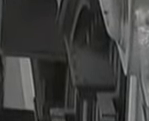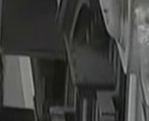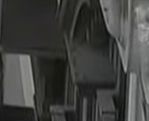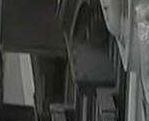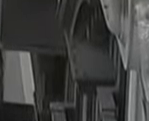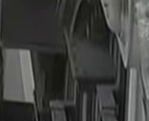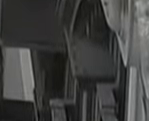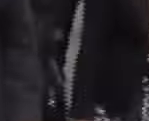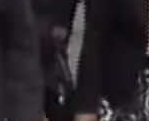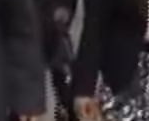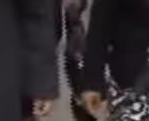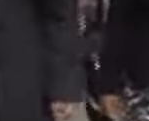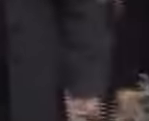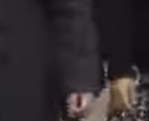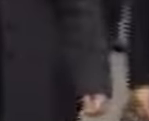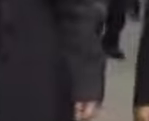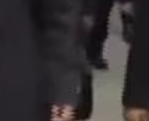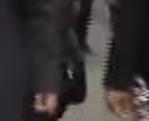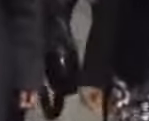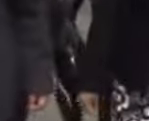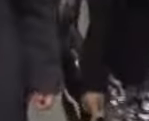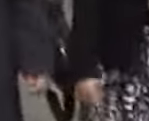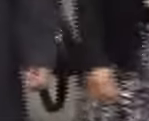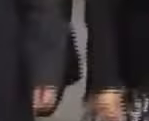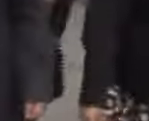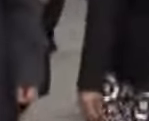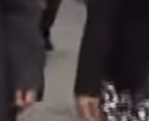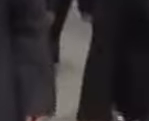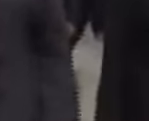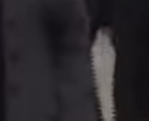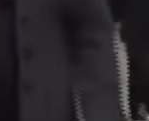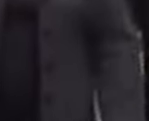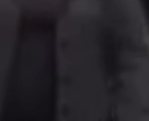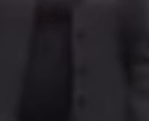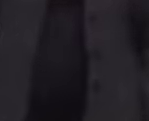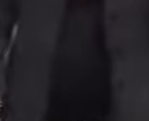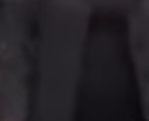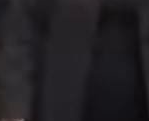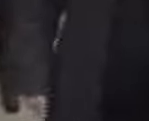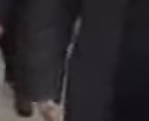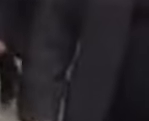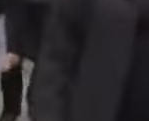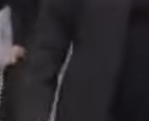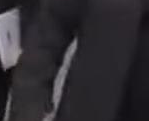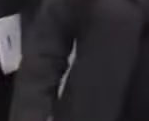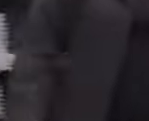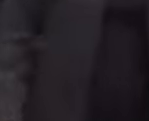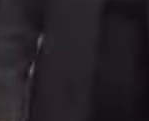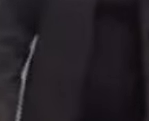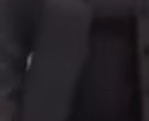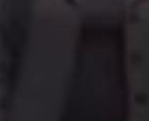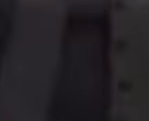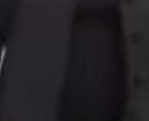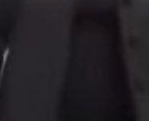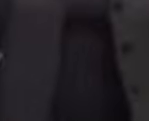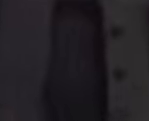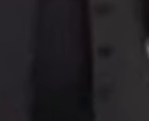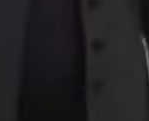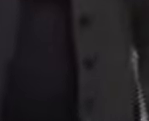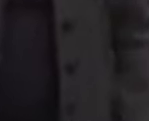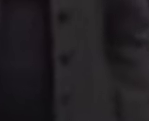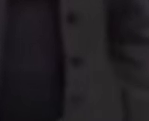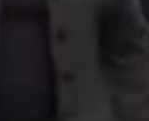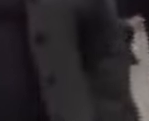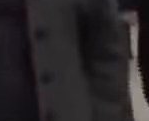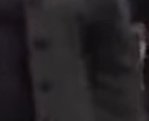aquí, acompañada de las otras, está conversando con Dina Boluarte, comparten aquí algunas palabras. Las